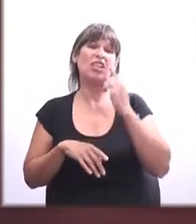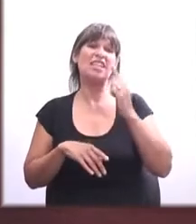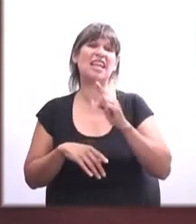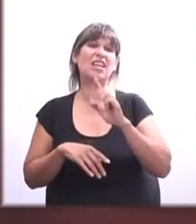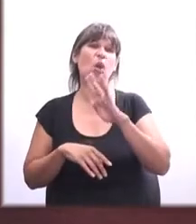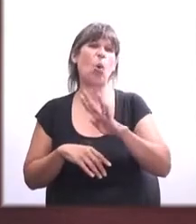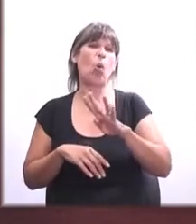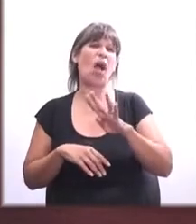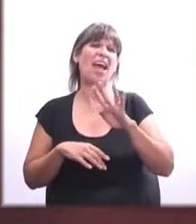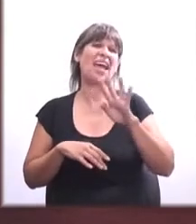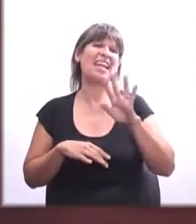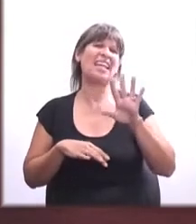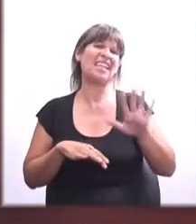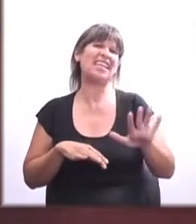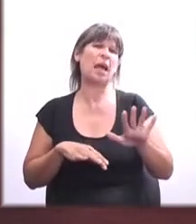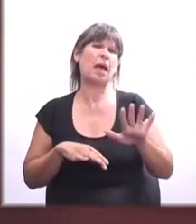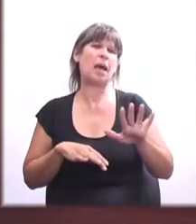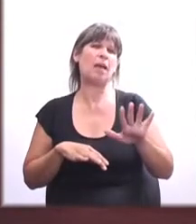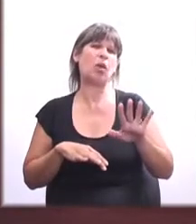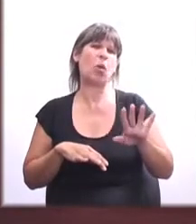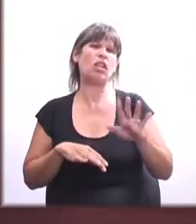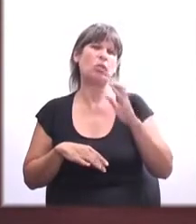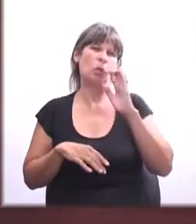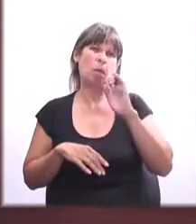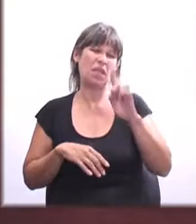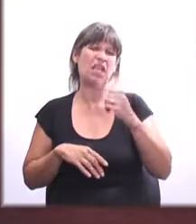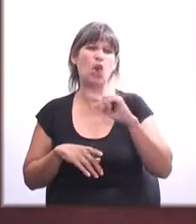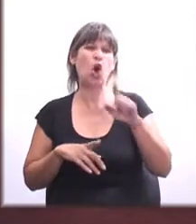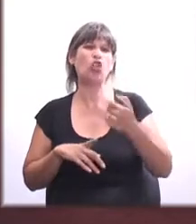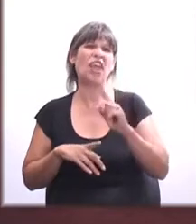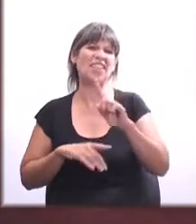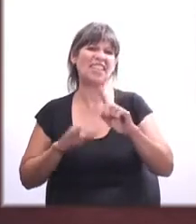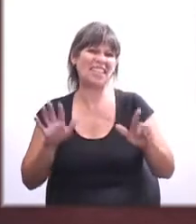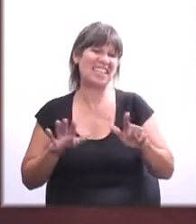de los 17, 20 mil pesos cada uno.